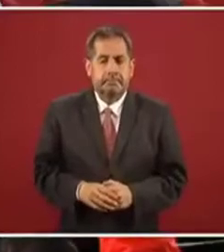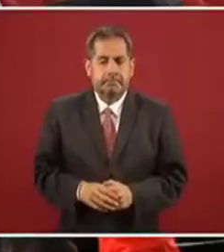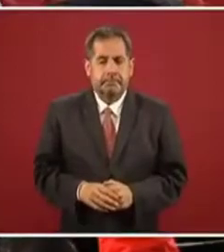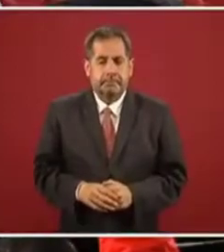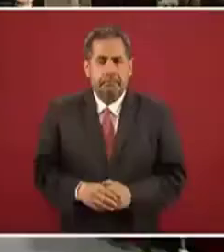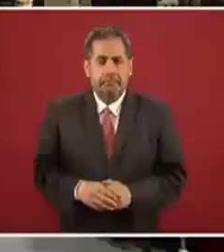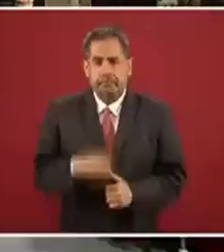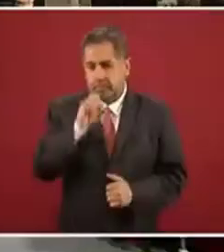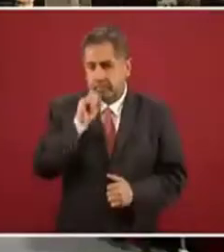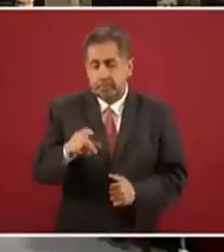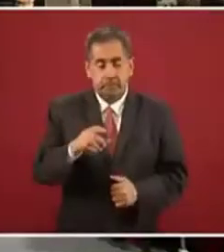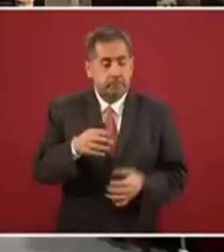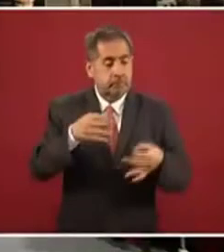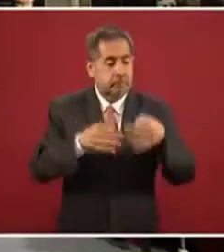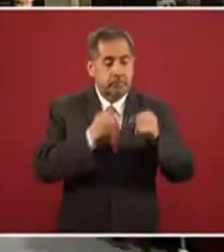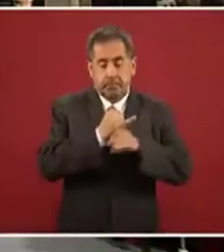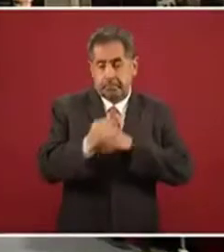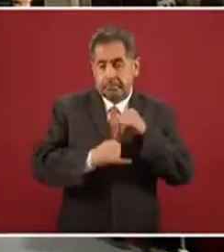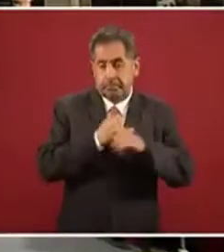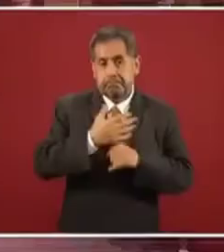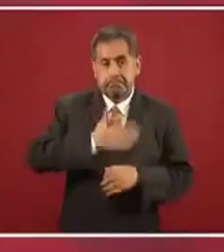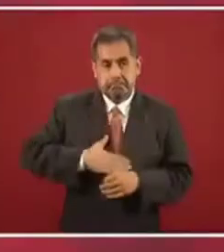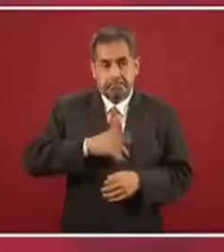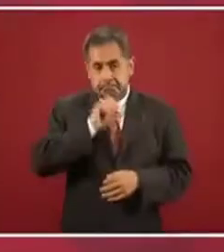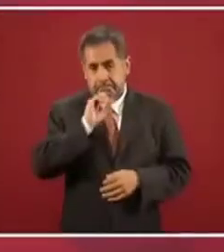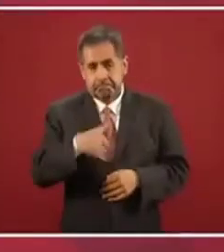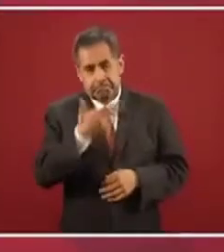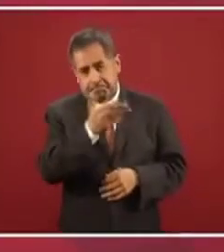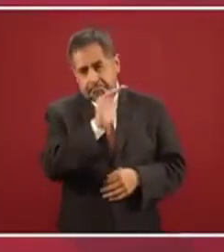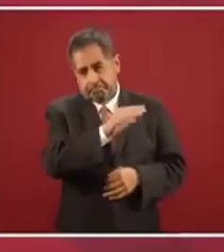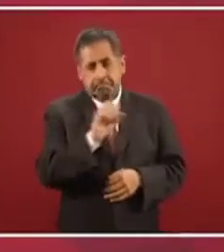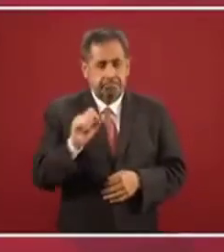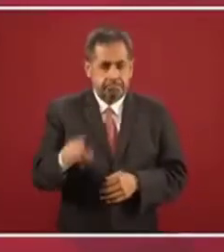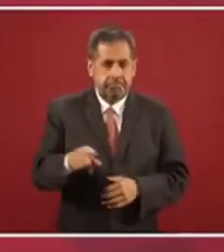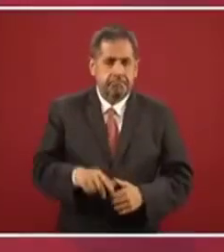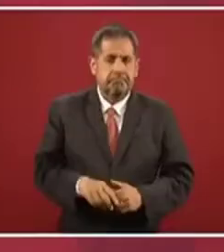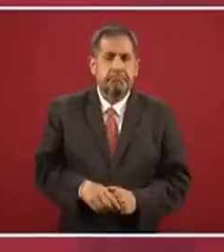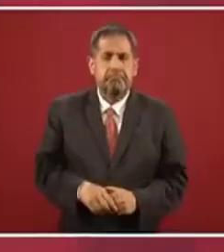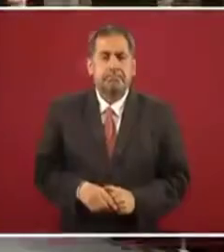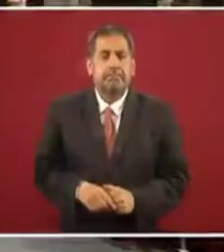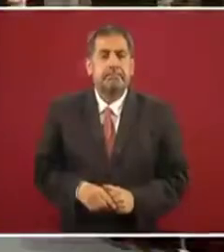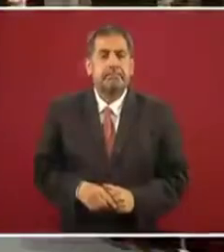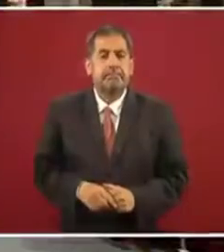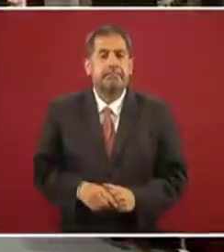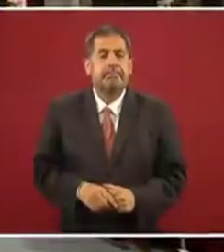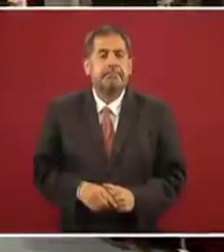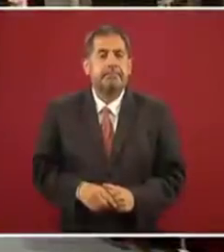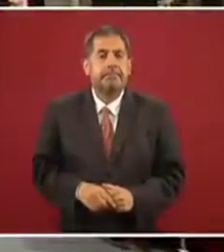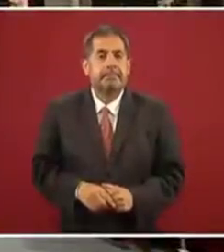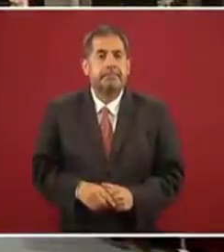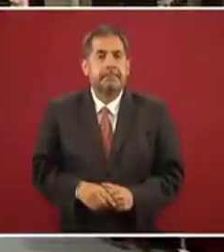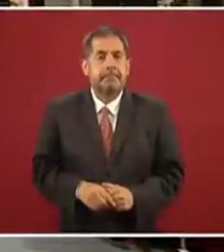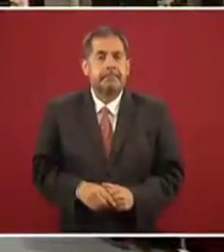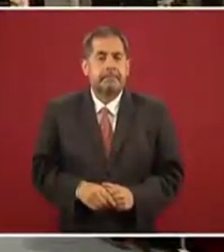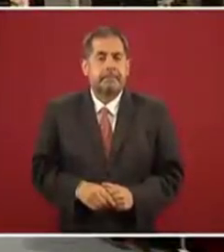Y de la Corte Internacional de Justicia, a la que recurriremos el día de hoy también. Por favor.